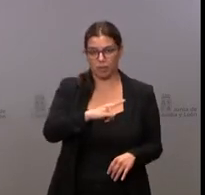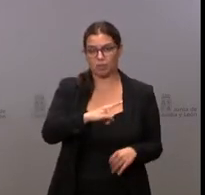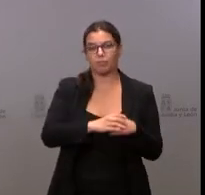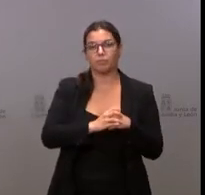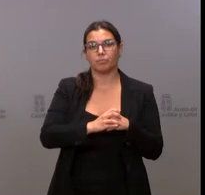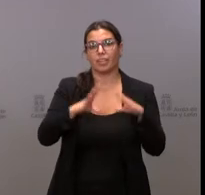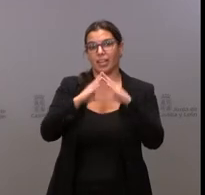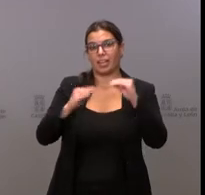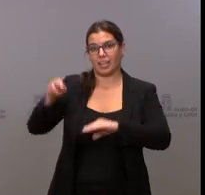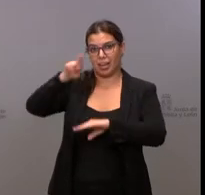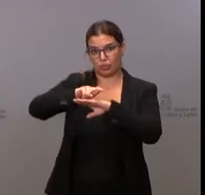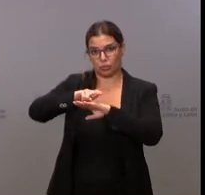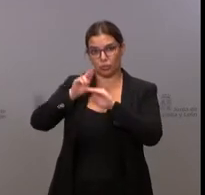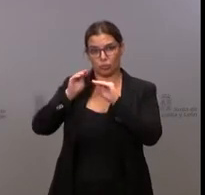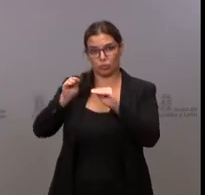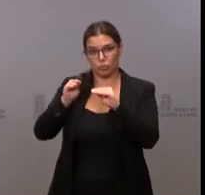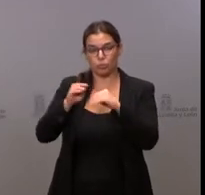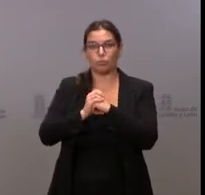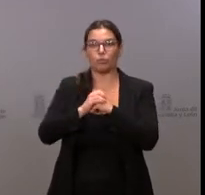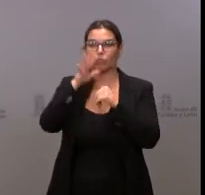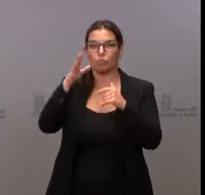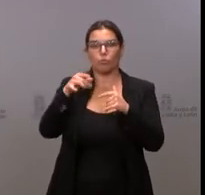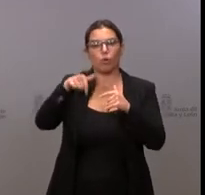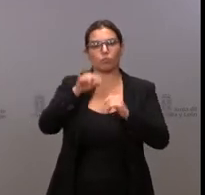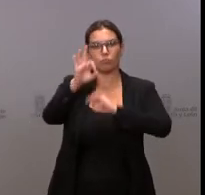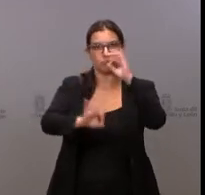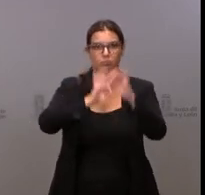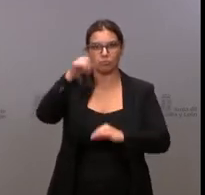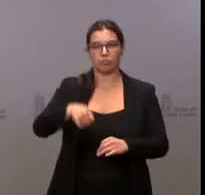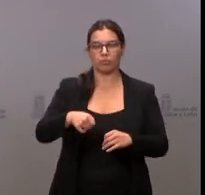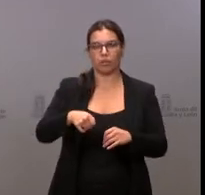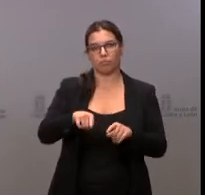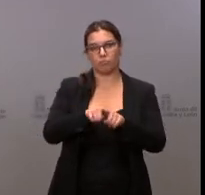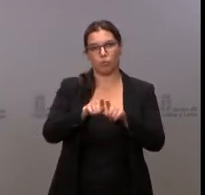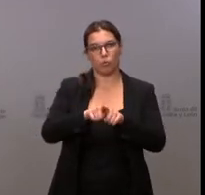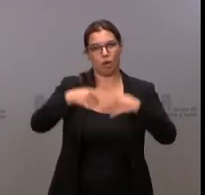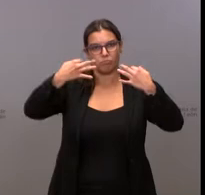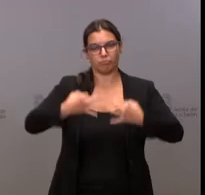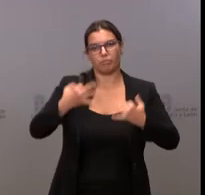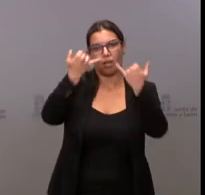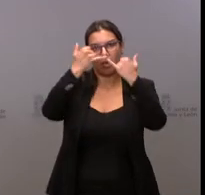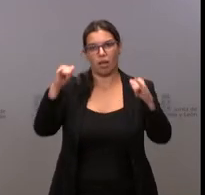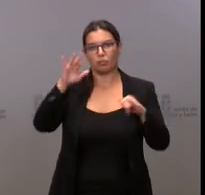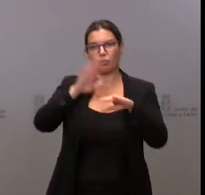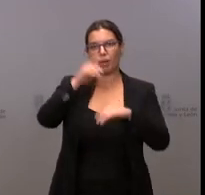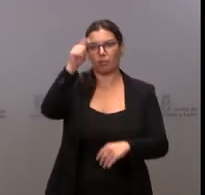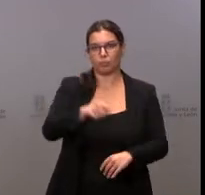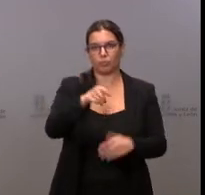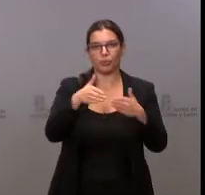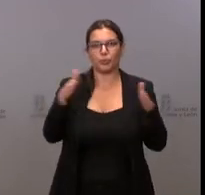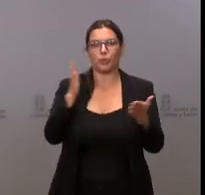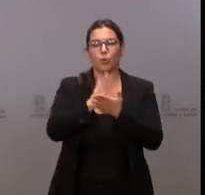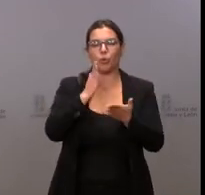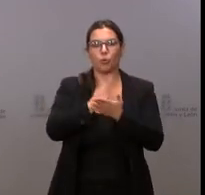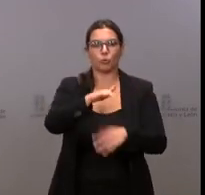su rector y por acoger este solemne acto de apertura del curso universitario del